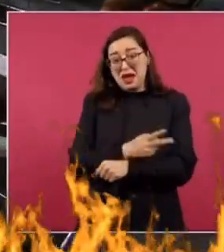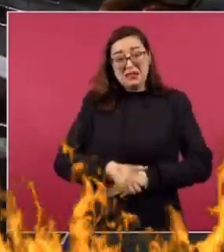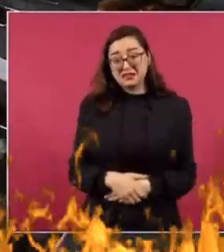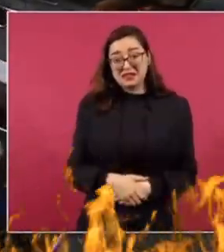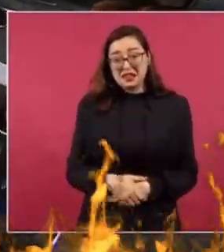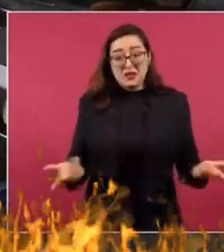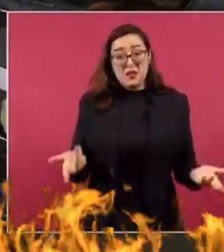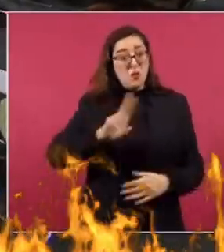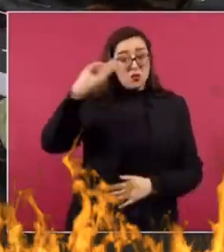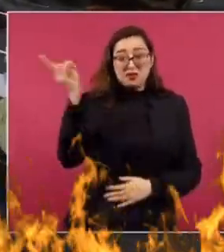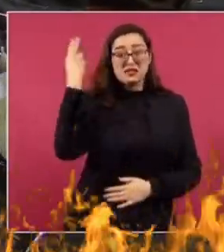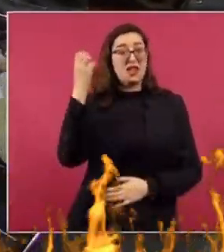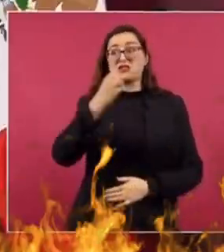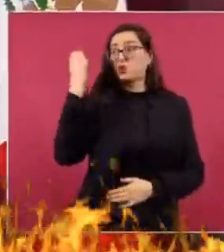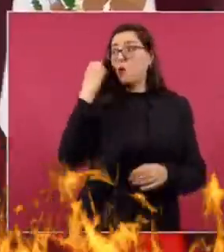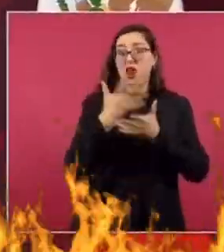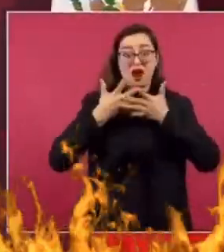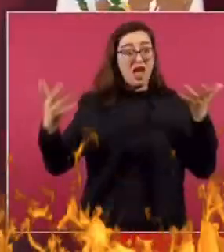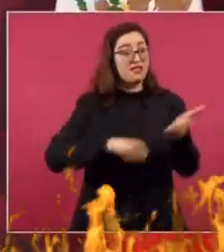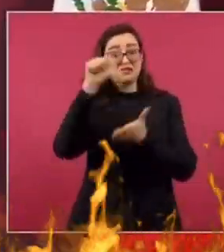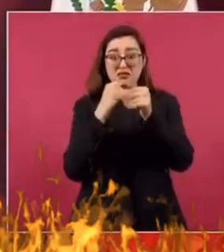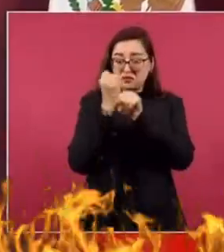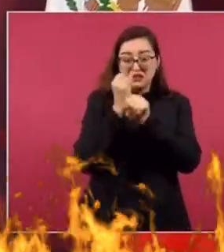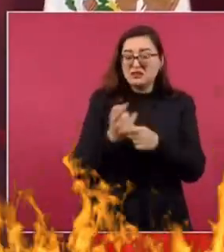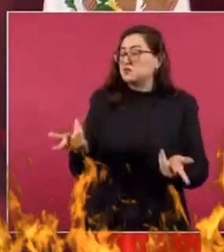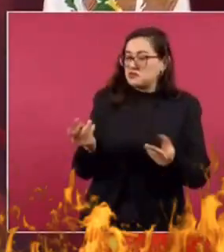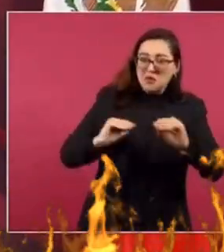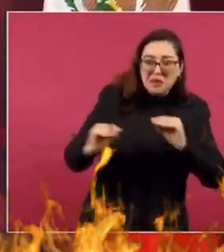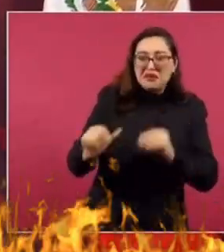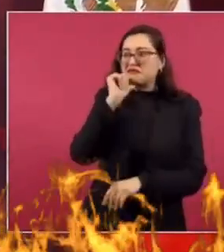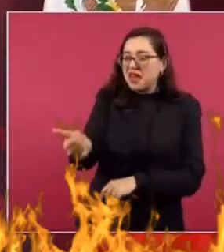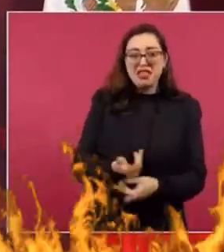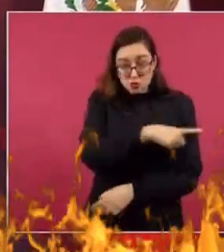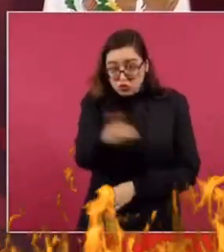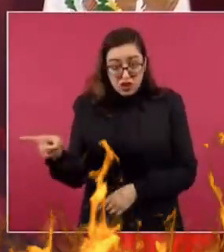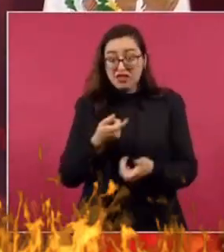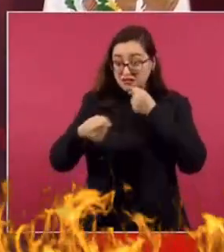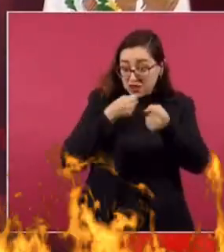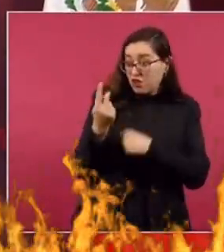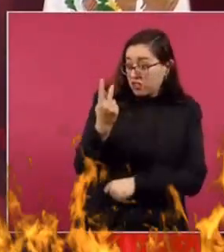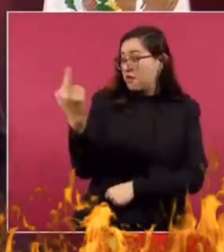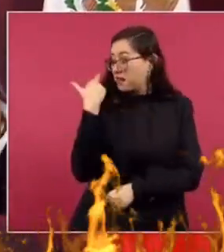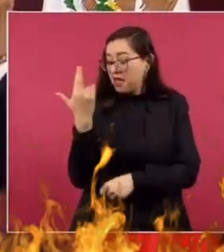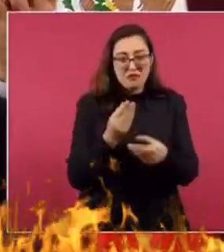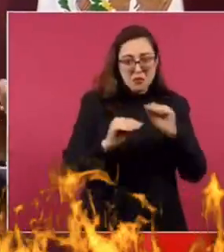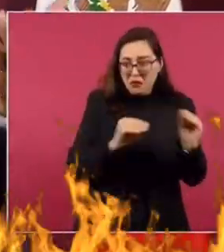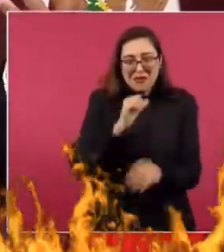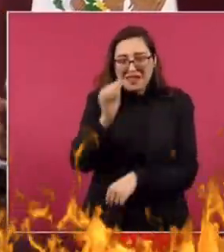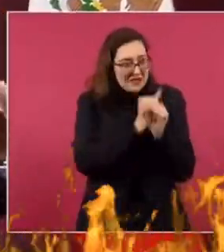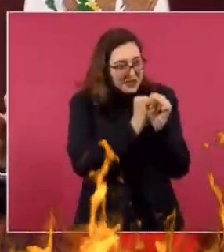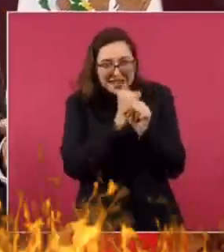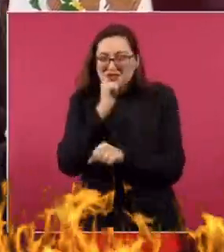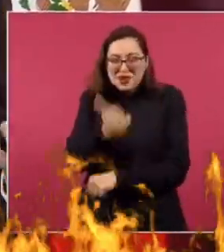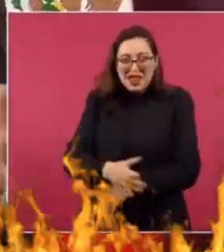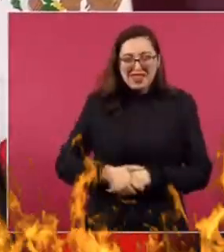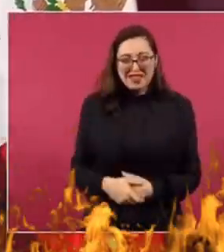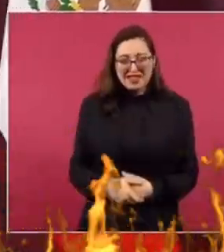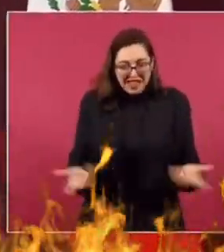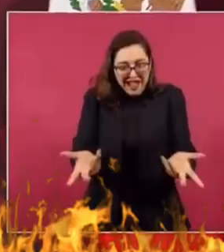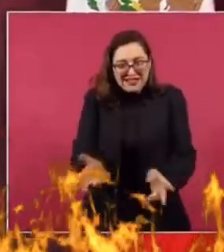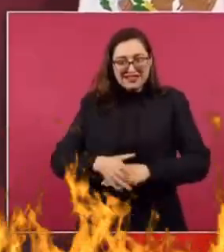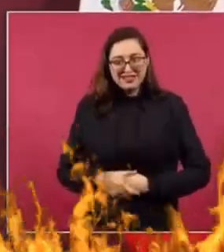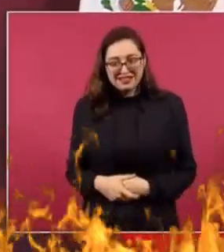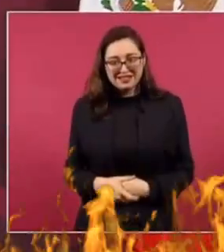hacen las universidades, la academia, los centros de investigación, los medios. Pero imagínense una investigación